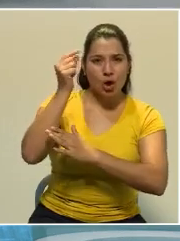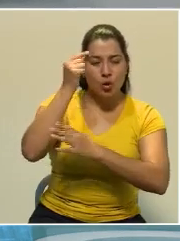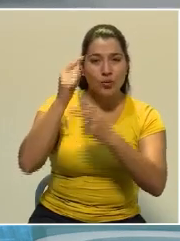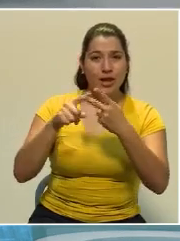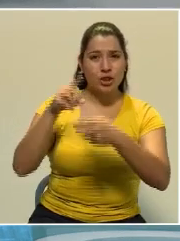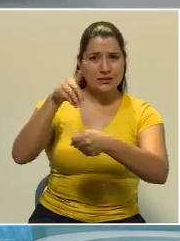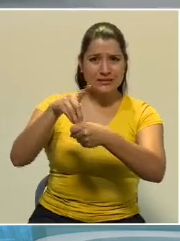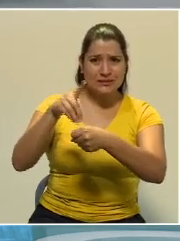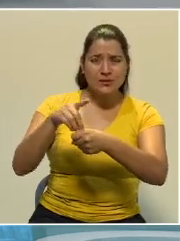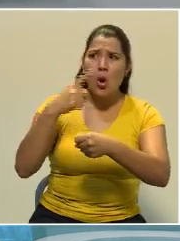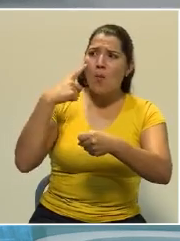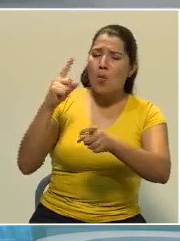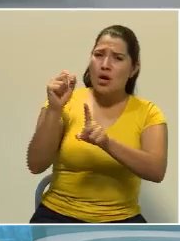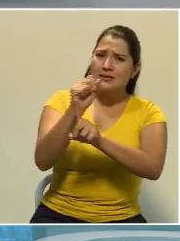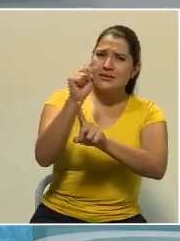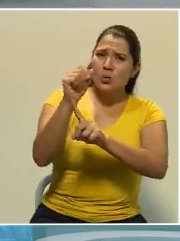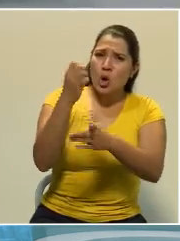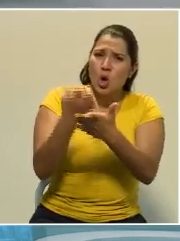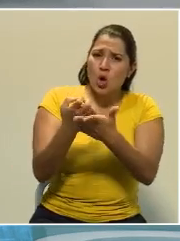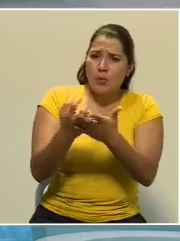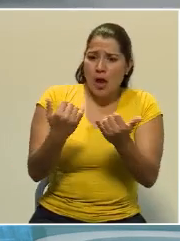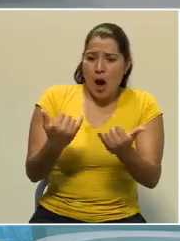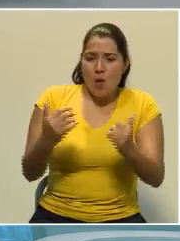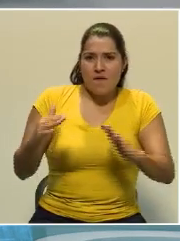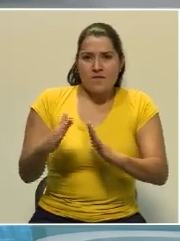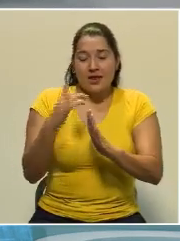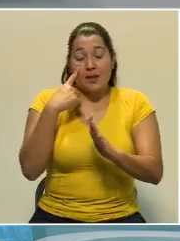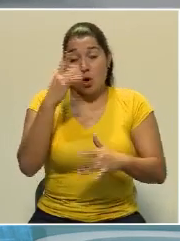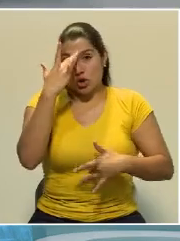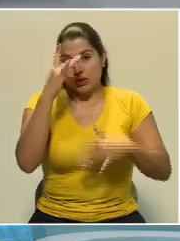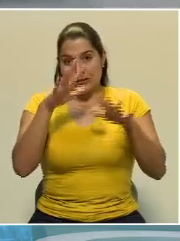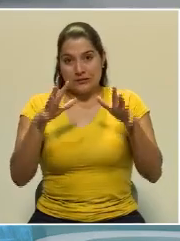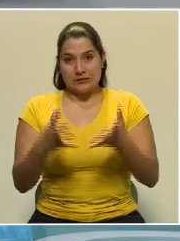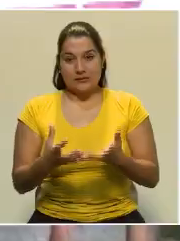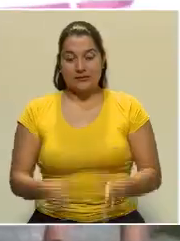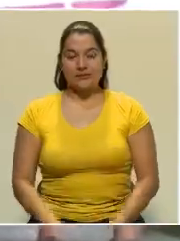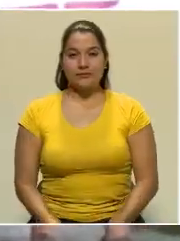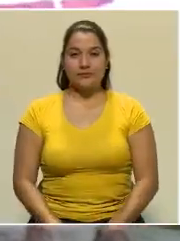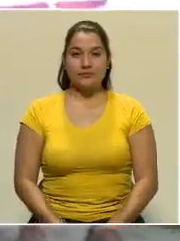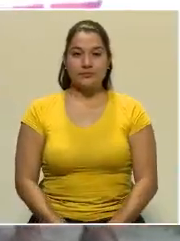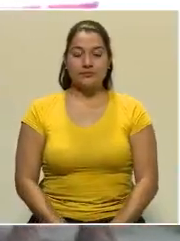diputados por la crisis económica que viven a raíz de la pandemia.